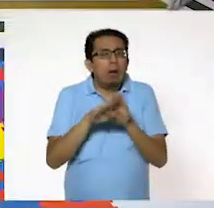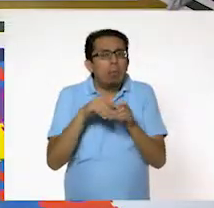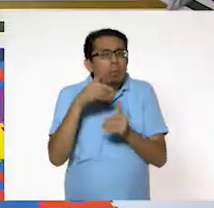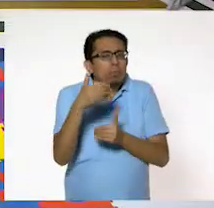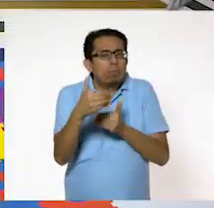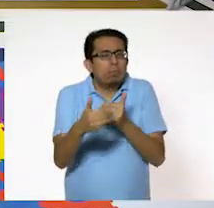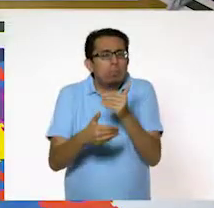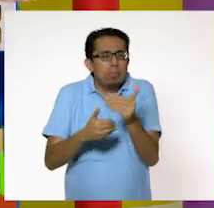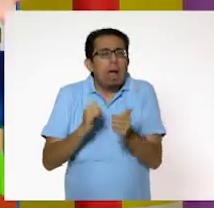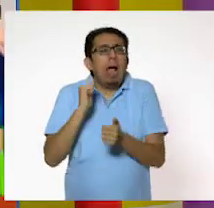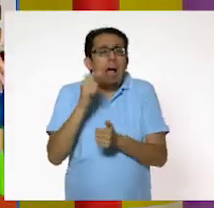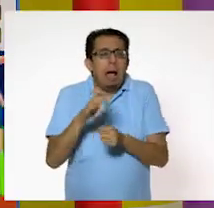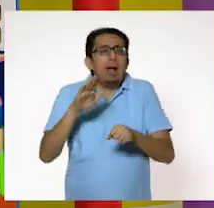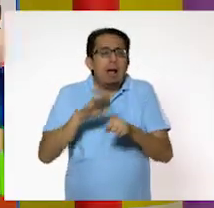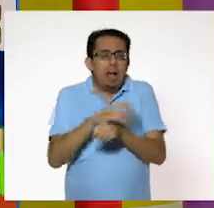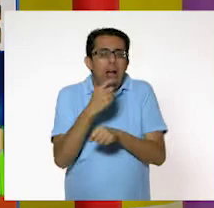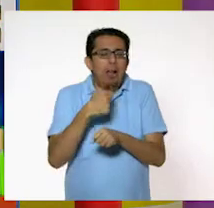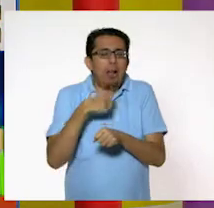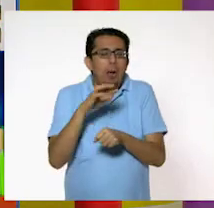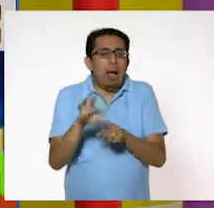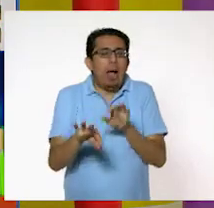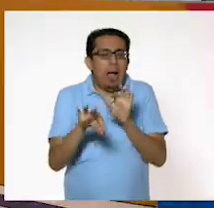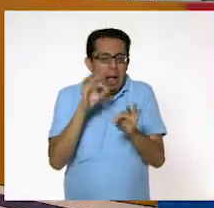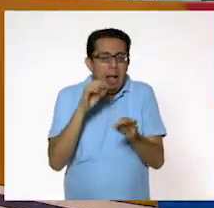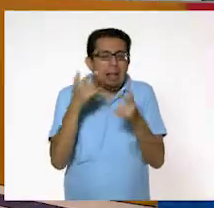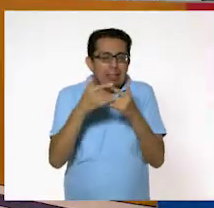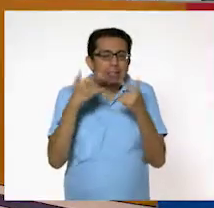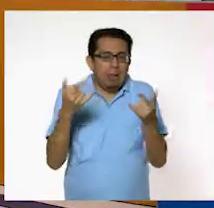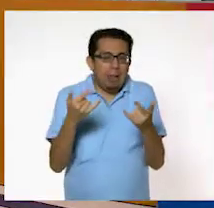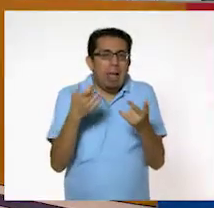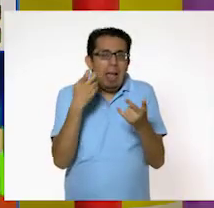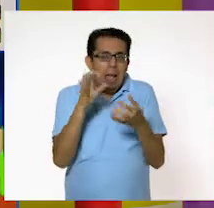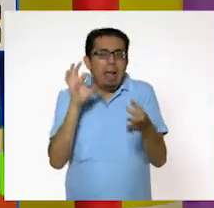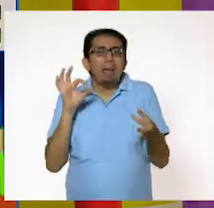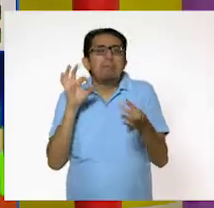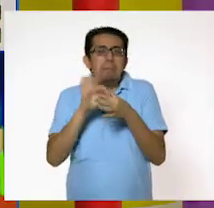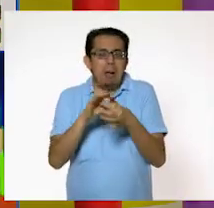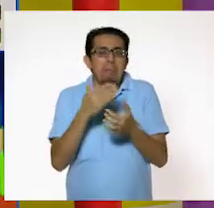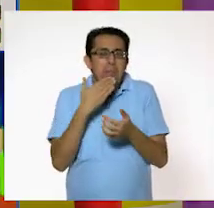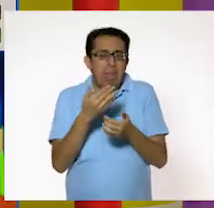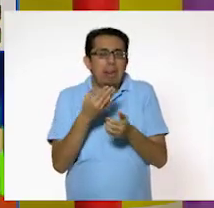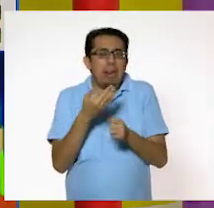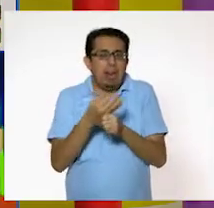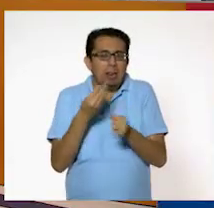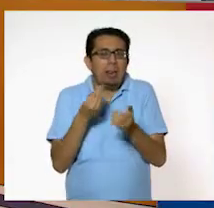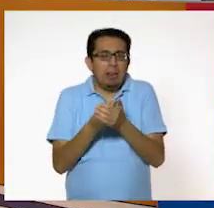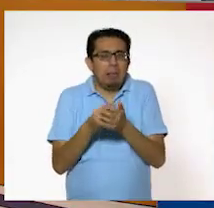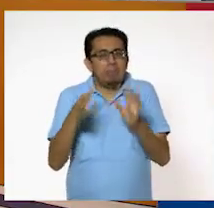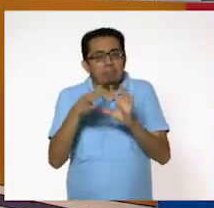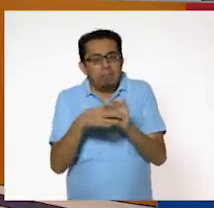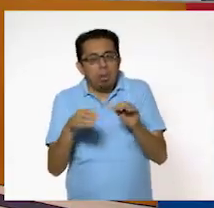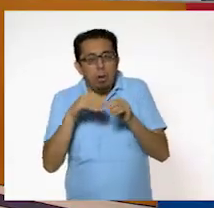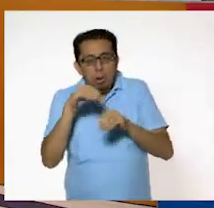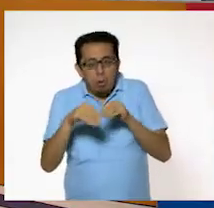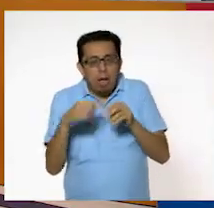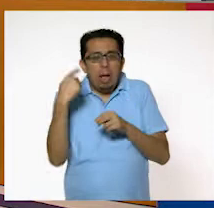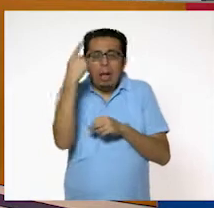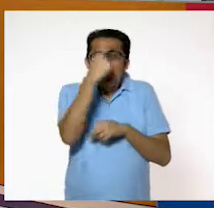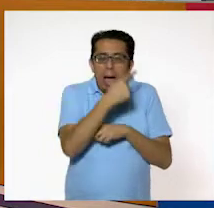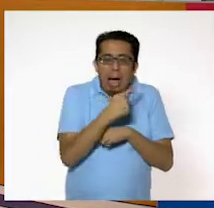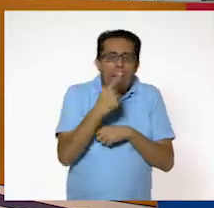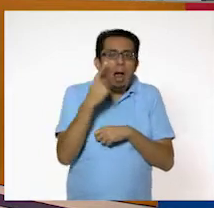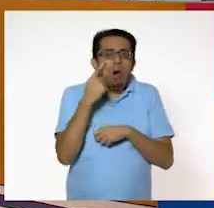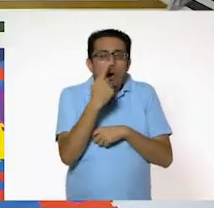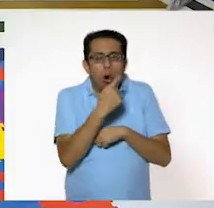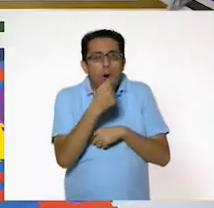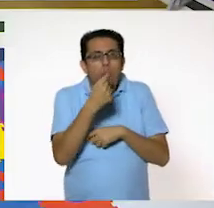pues esta parte es perfecta. Claro. ¿No? Va diciendo cómo hace a Pinocho, que la carita, que los ojos. Que los ojitos,